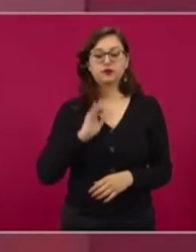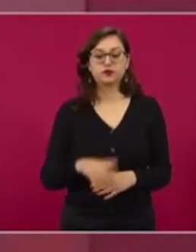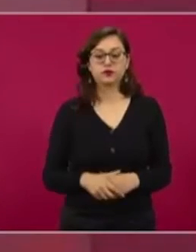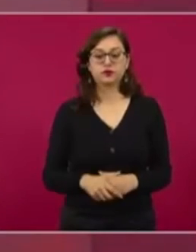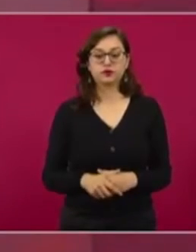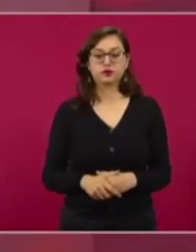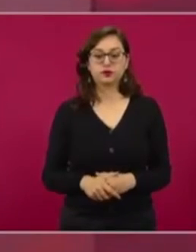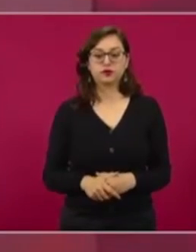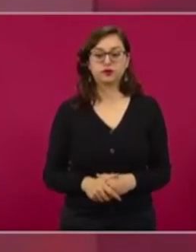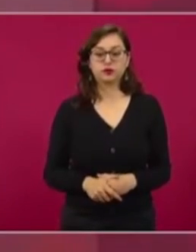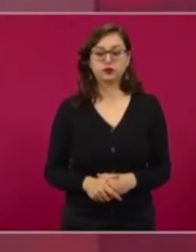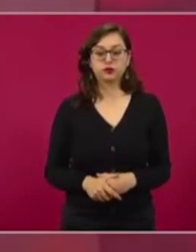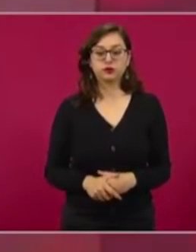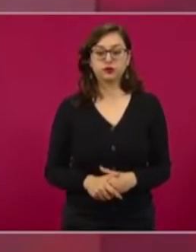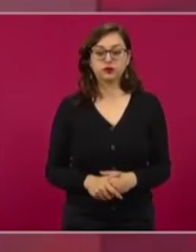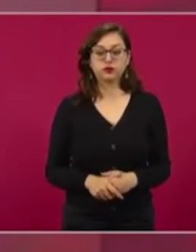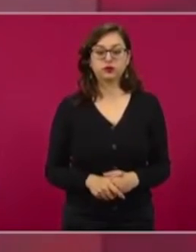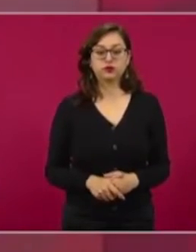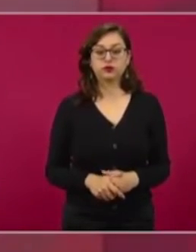más